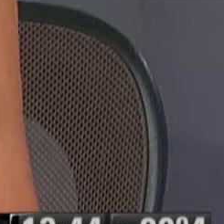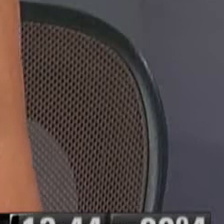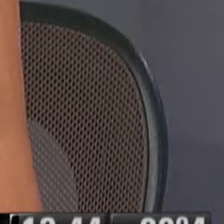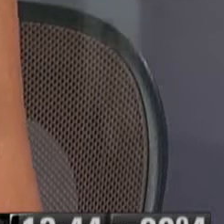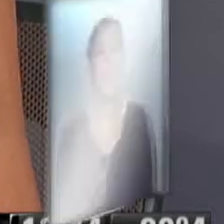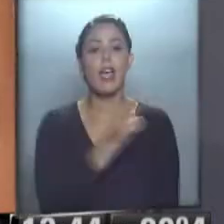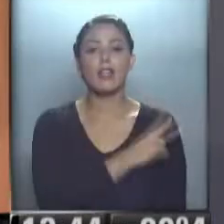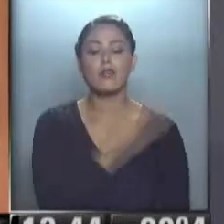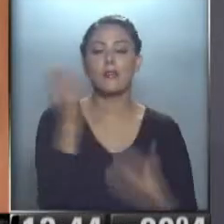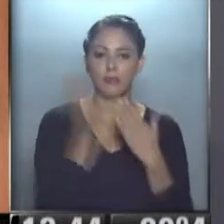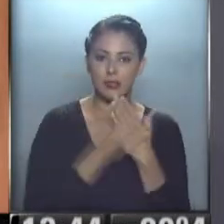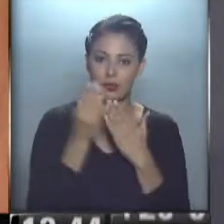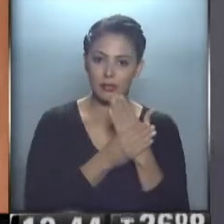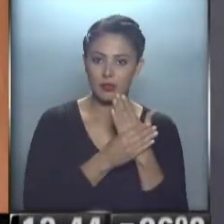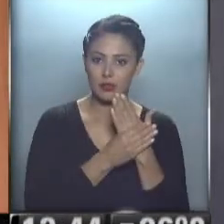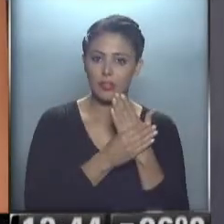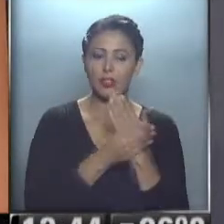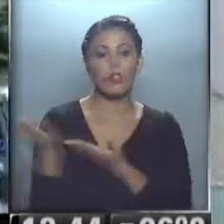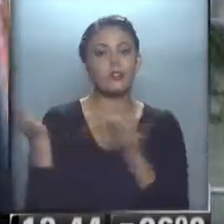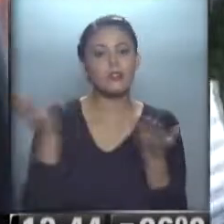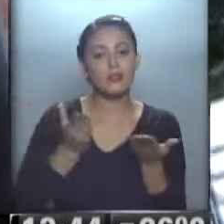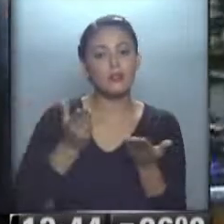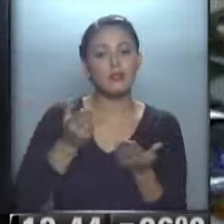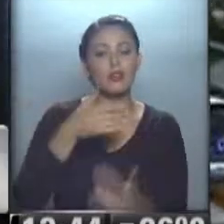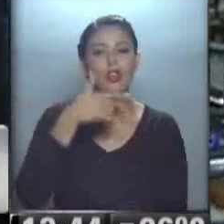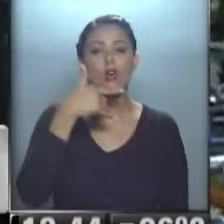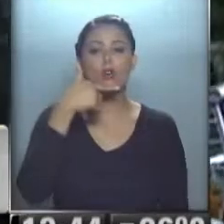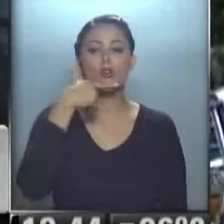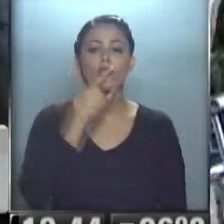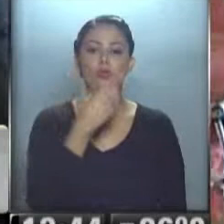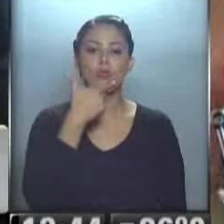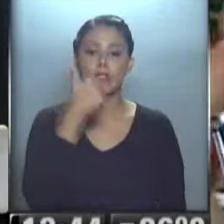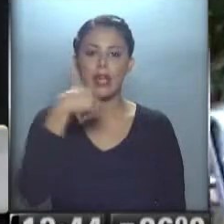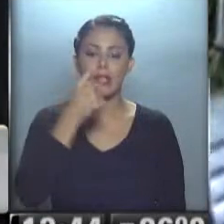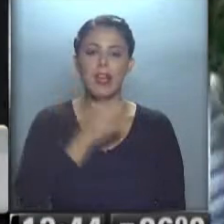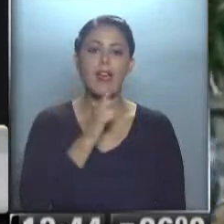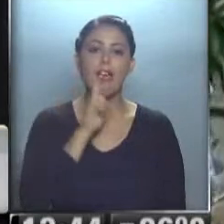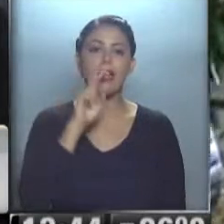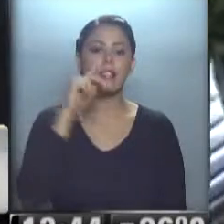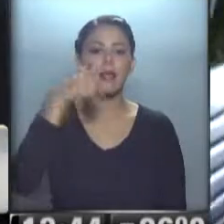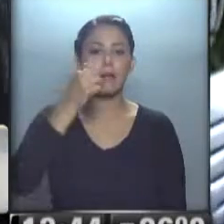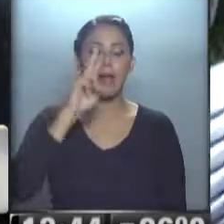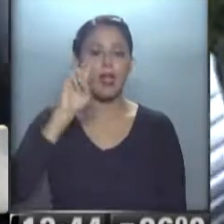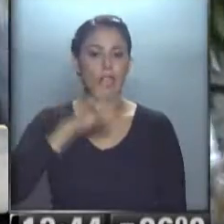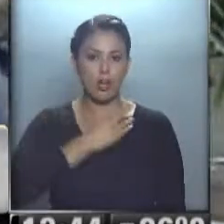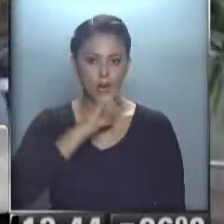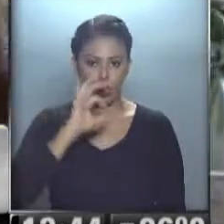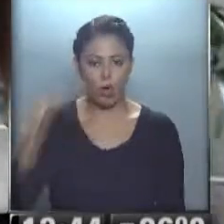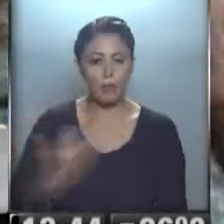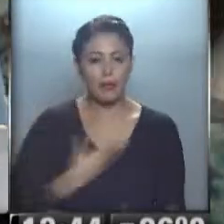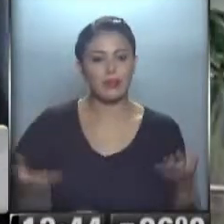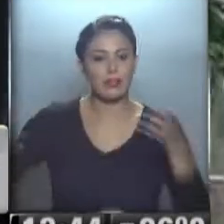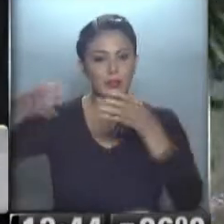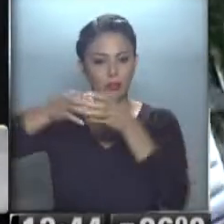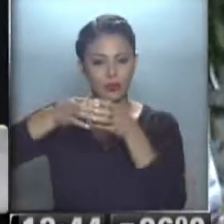el jefe de gabinete jorge capitanich recibió a susana trimarco la presidenta de la fundación maría de los ángeles verón allí en